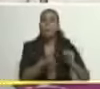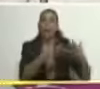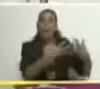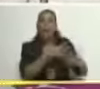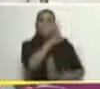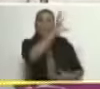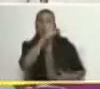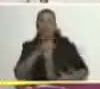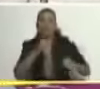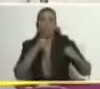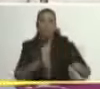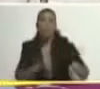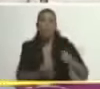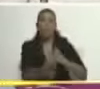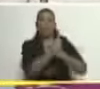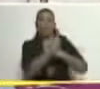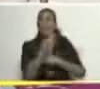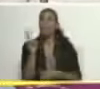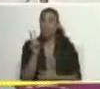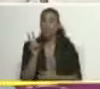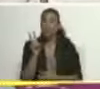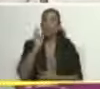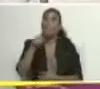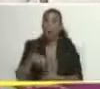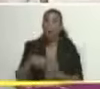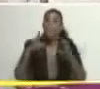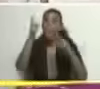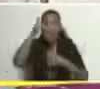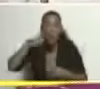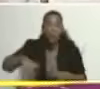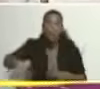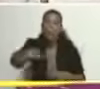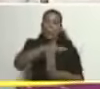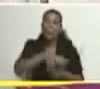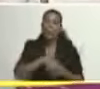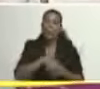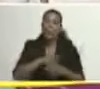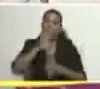antiimperialista. Para Venezuela, para nuestro pueblo